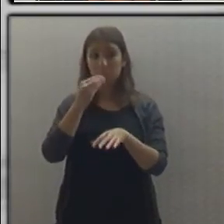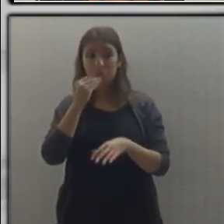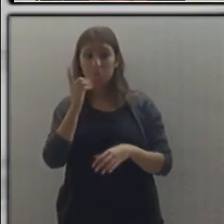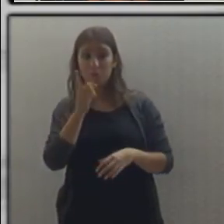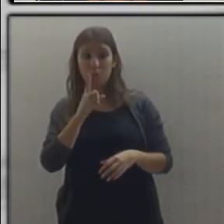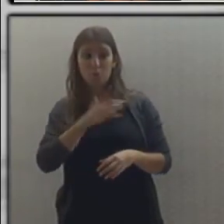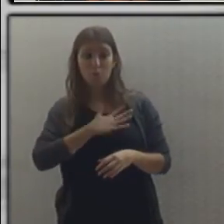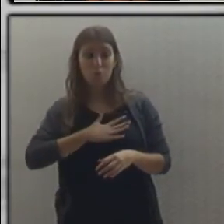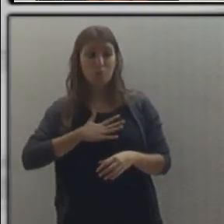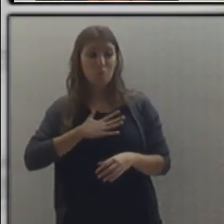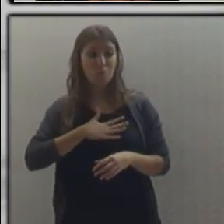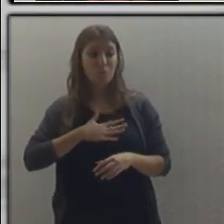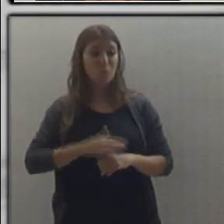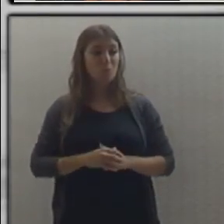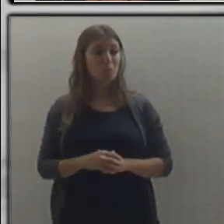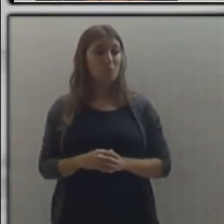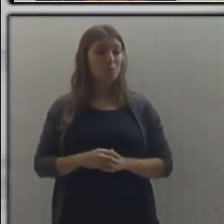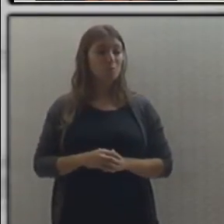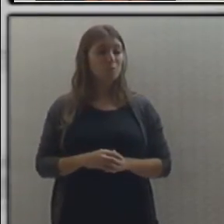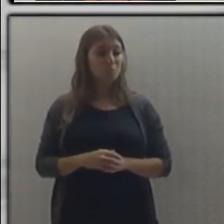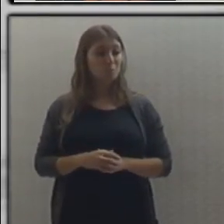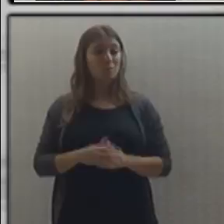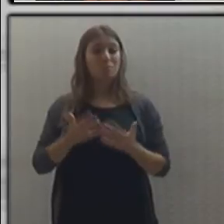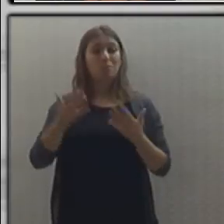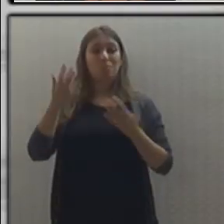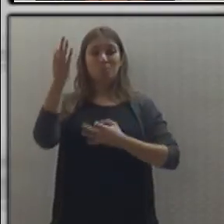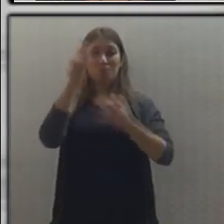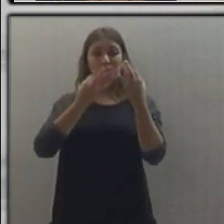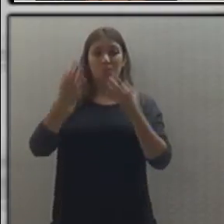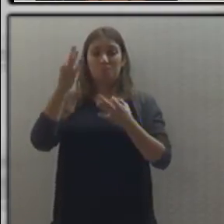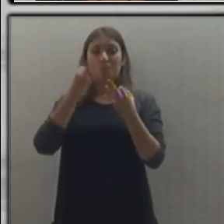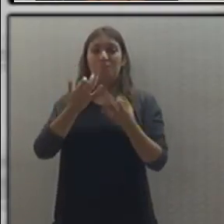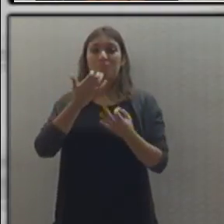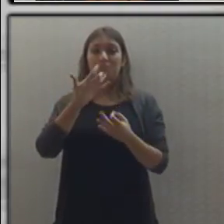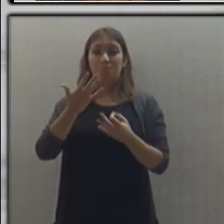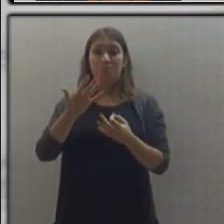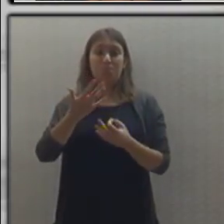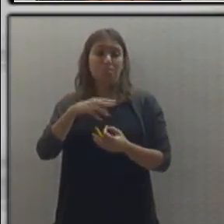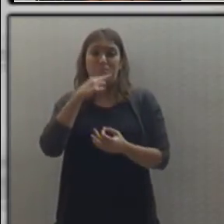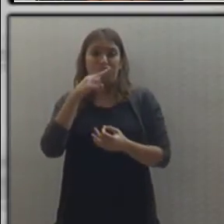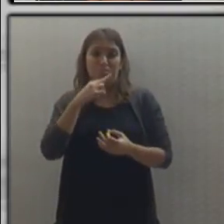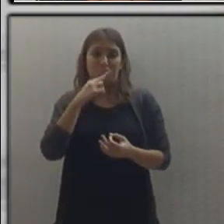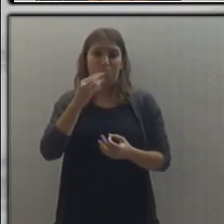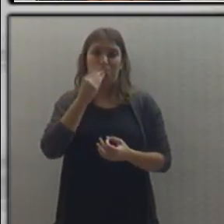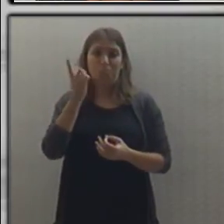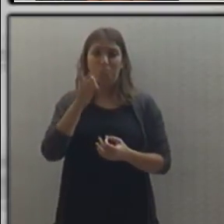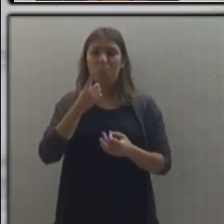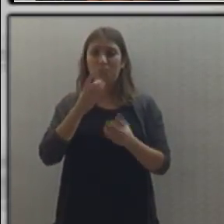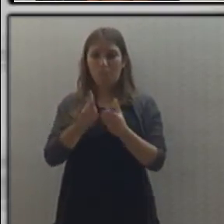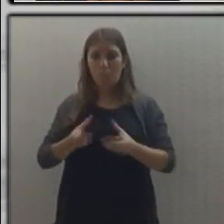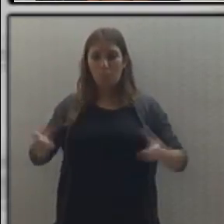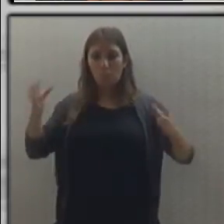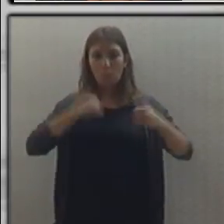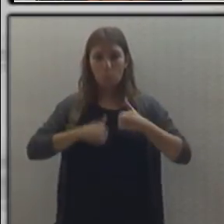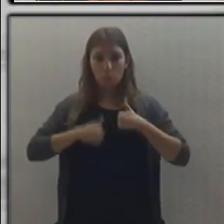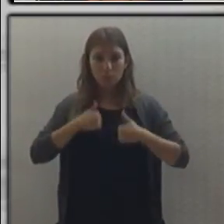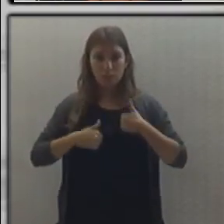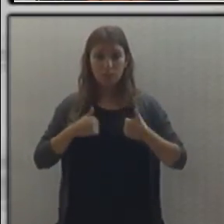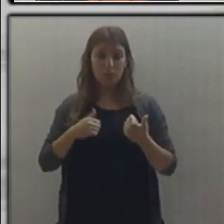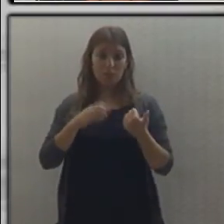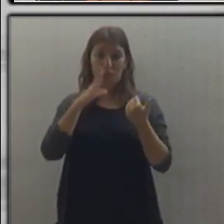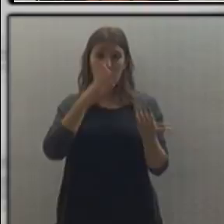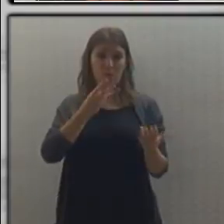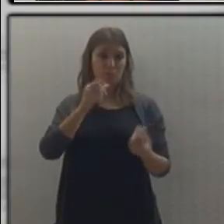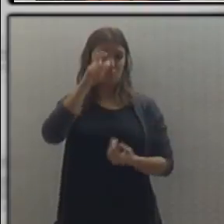Y entrando ya en más detalles, pues por ejemplo los sanitarios poco útiles, como es la bañera en la que actualmente